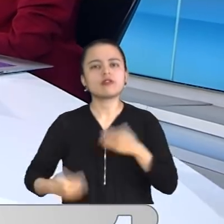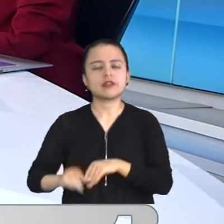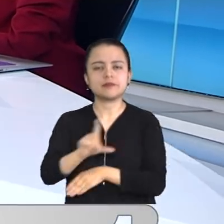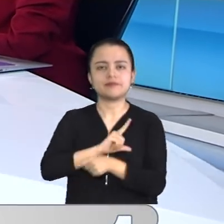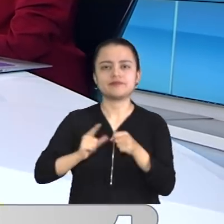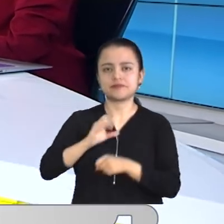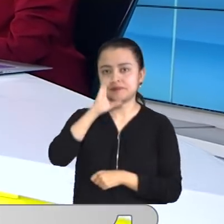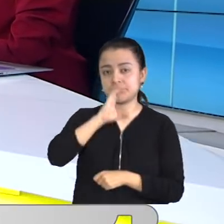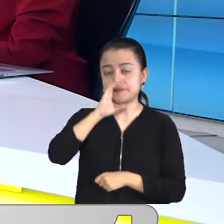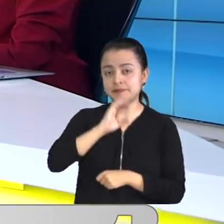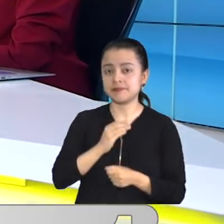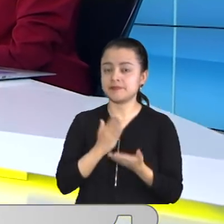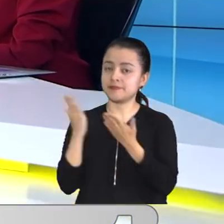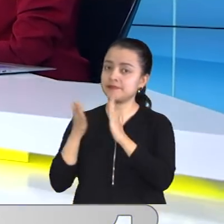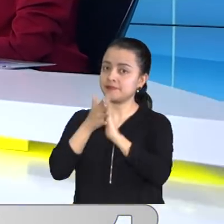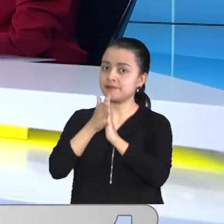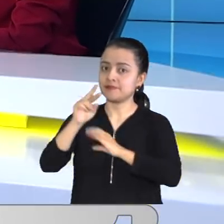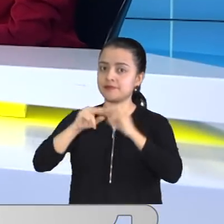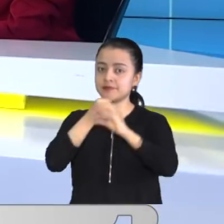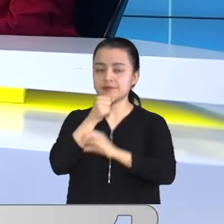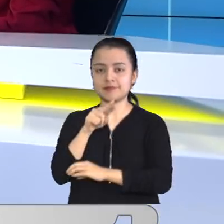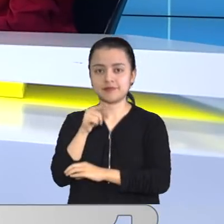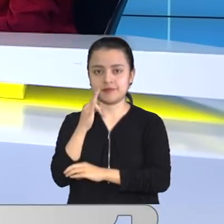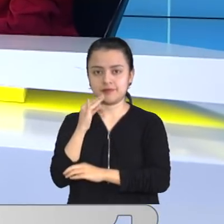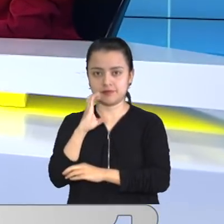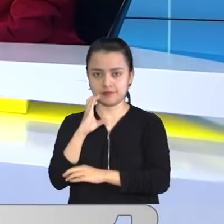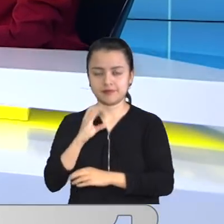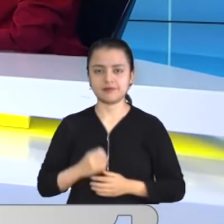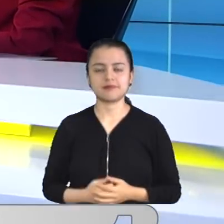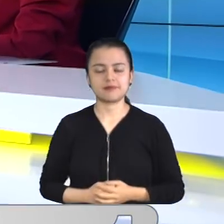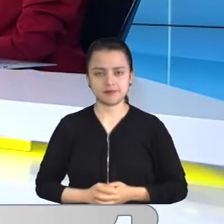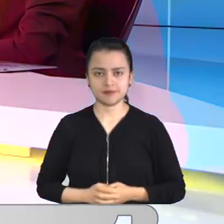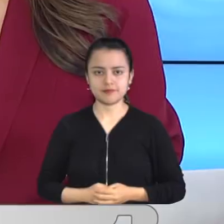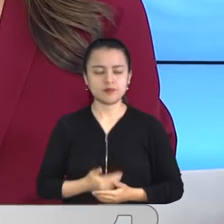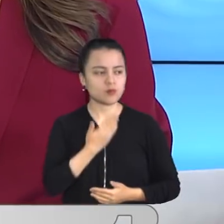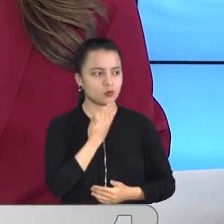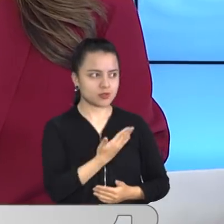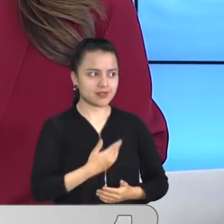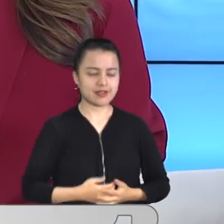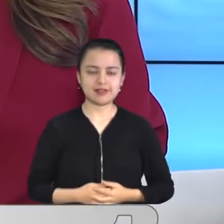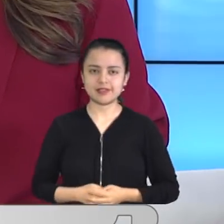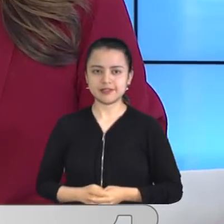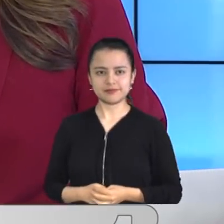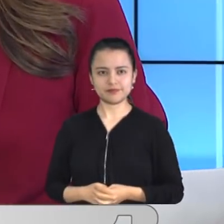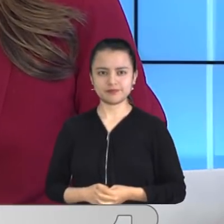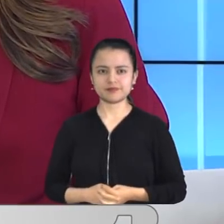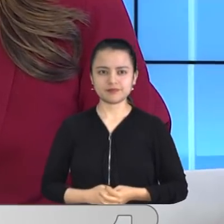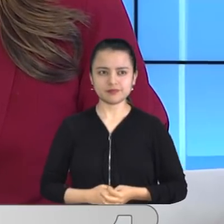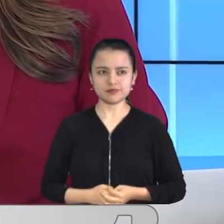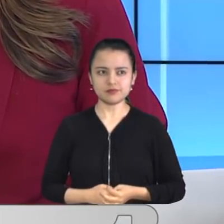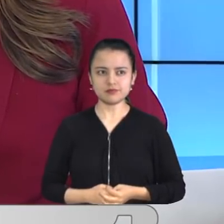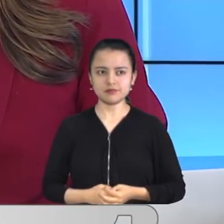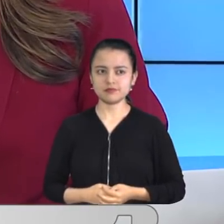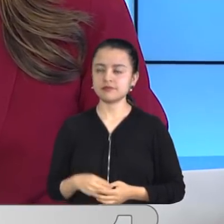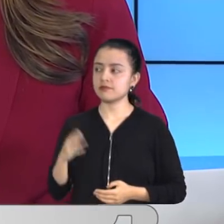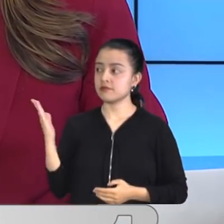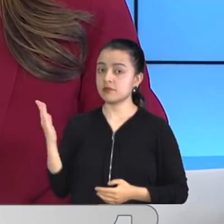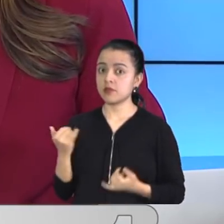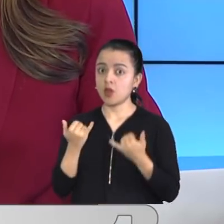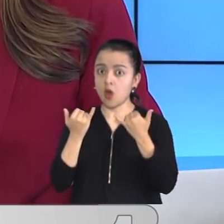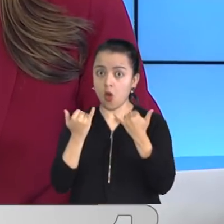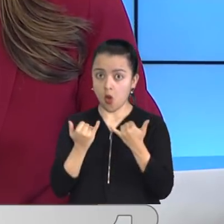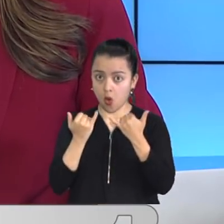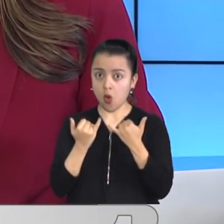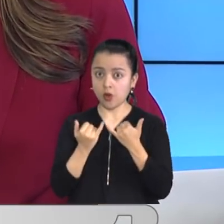Bogotá. Informó para Noticentro 1 CMI, Stig Luengas. Así es, Stig, muchísimas gracias. Y esta mañana se realizó un desalojo